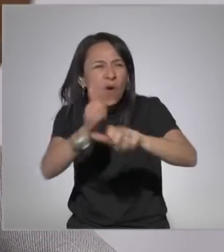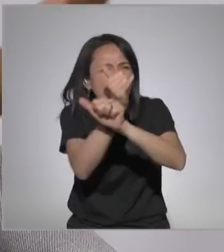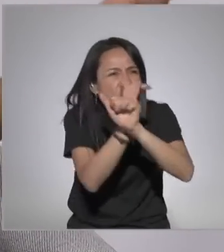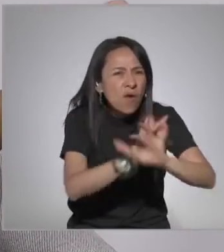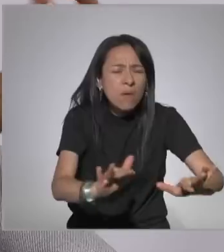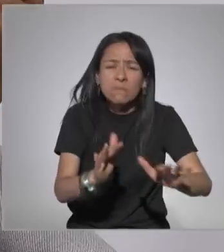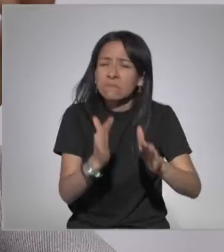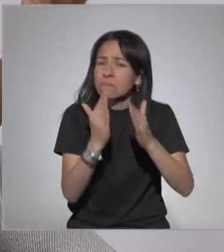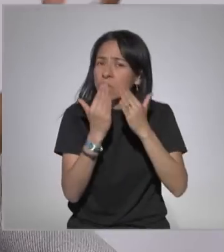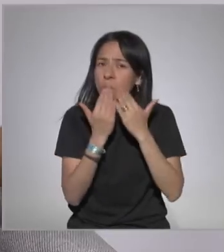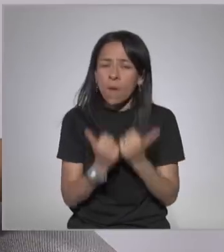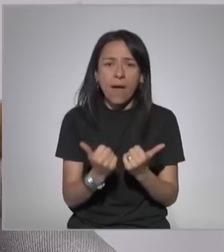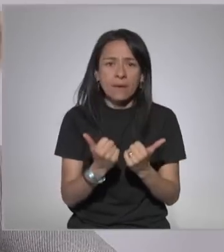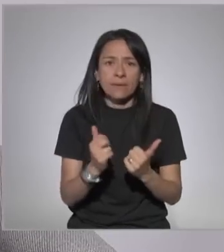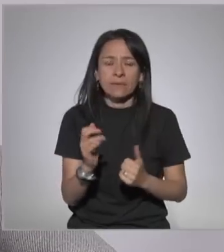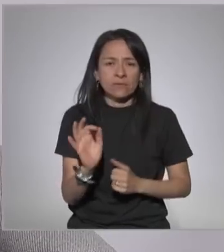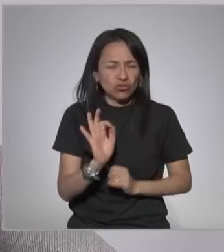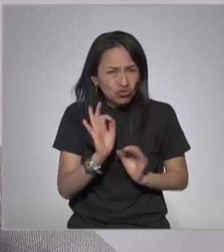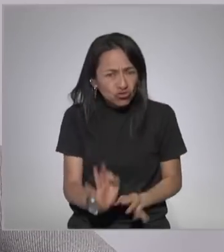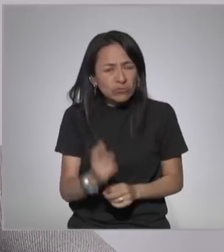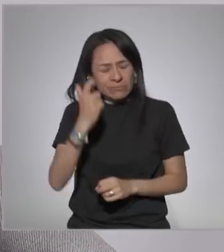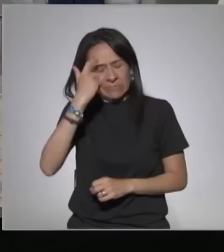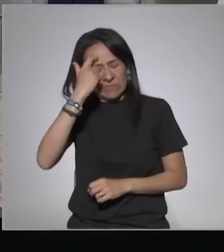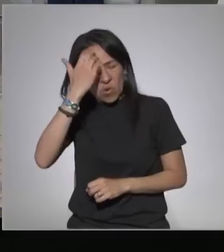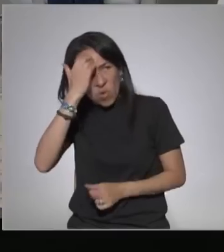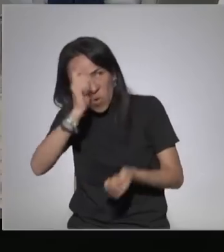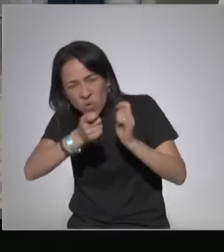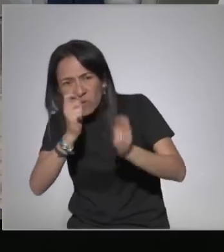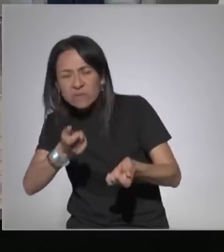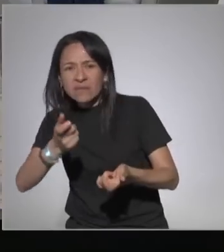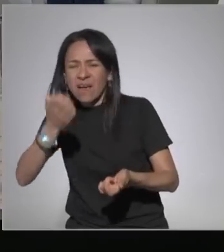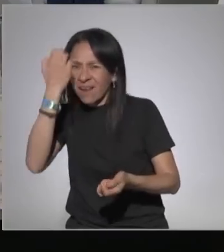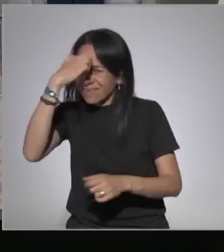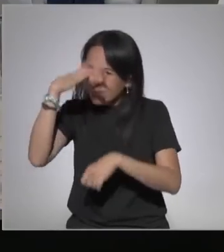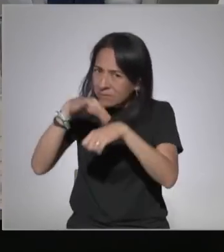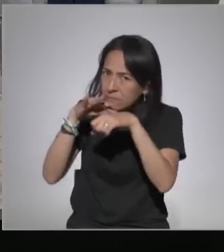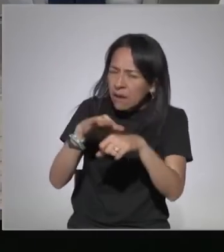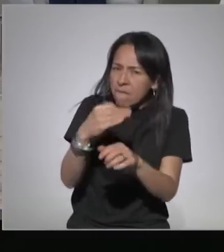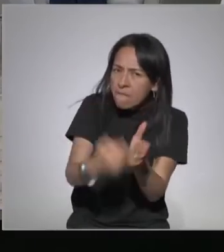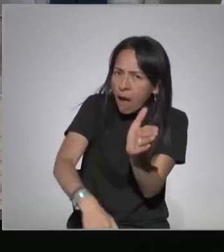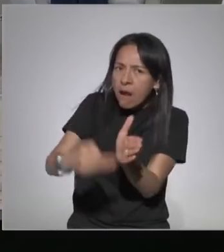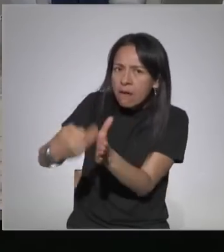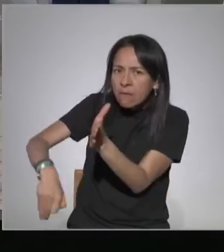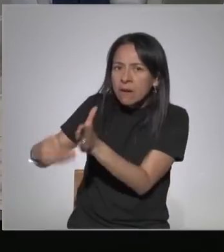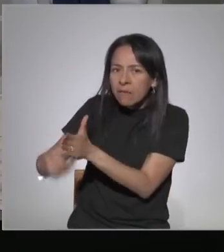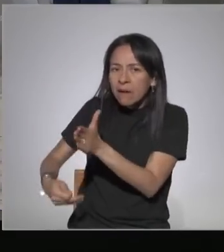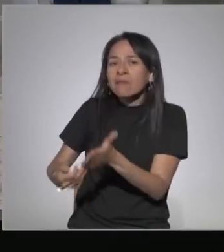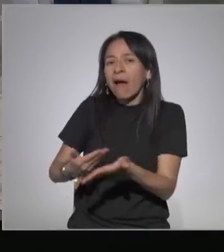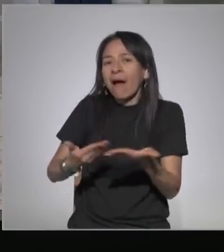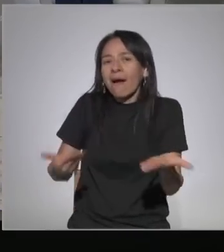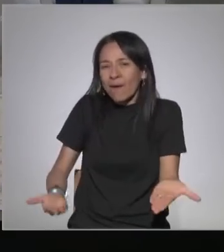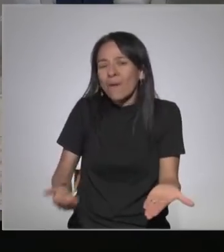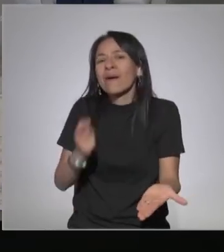con conocimiento, con experiencia, nos quedamos en lo que hoy podemos leer en el